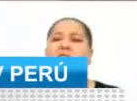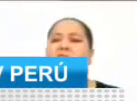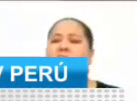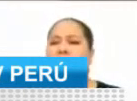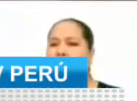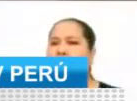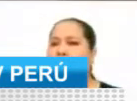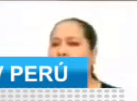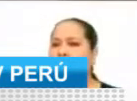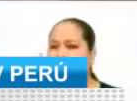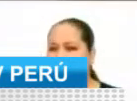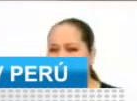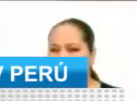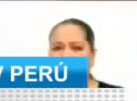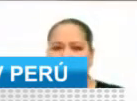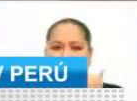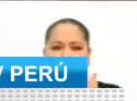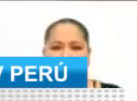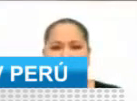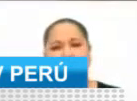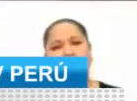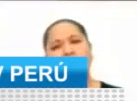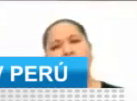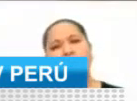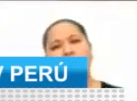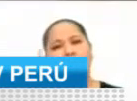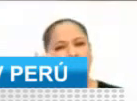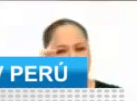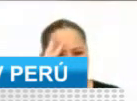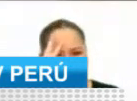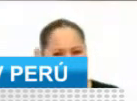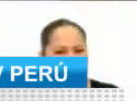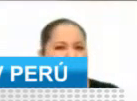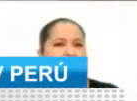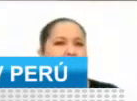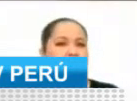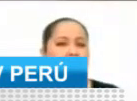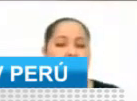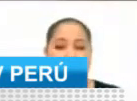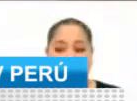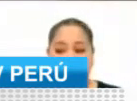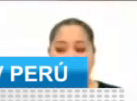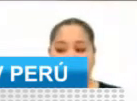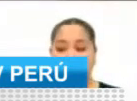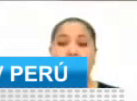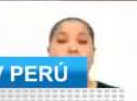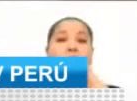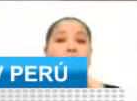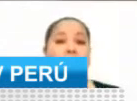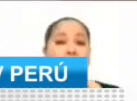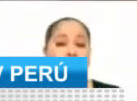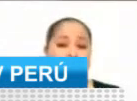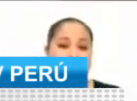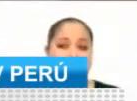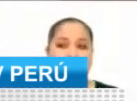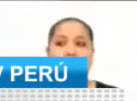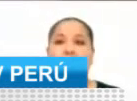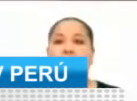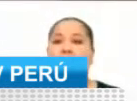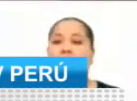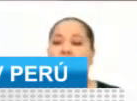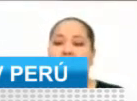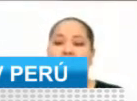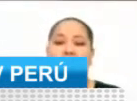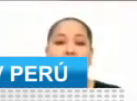beneficiados con este apoyo Yanapay Perú? Estará llegando a los hogares a través de los